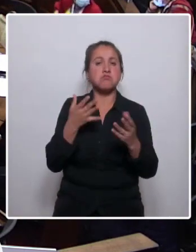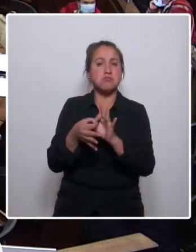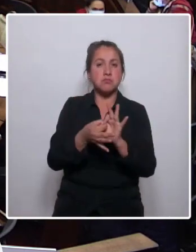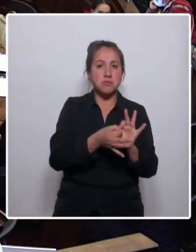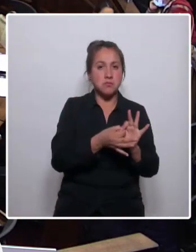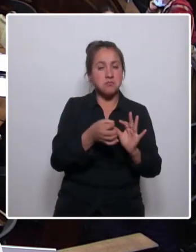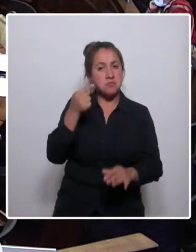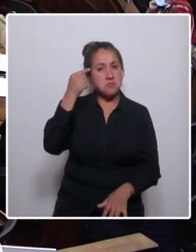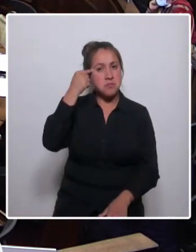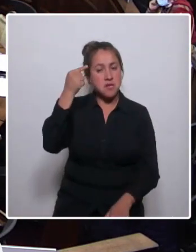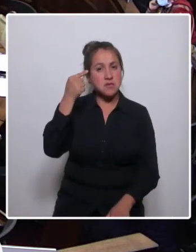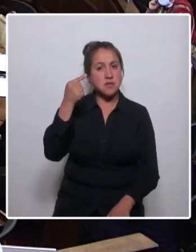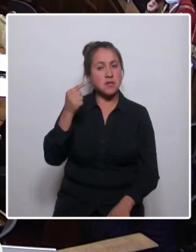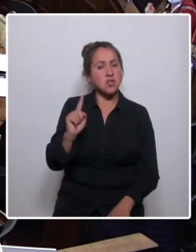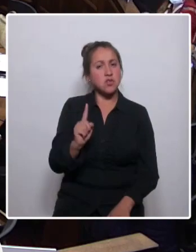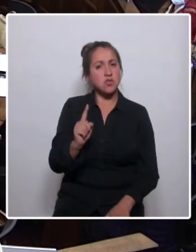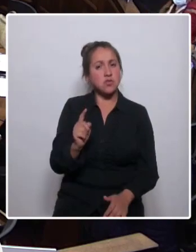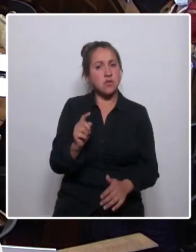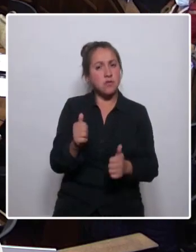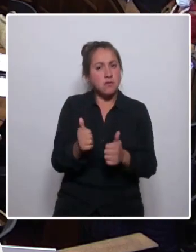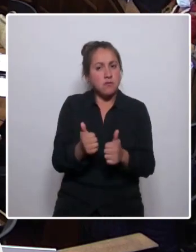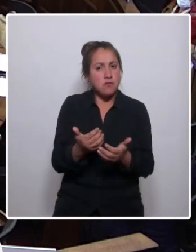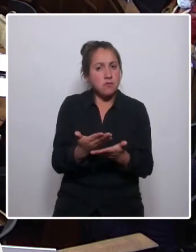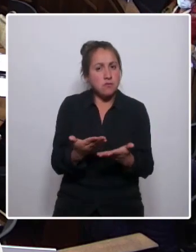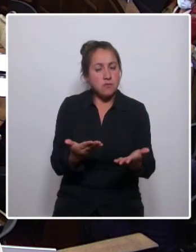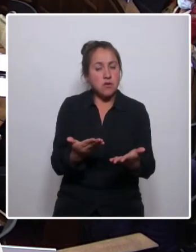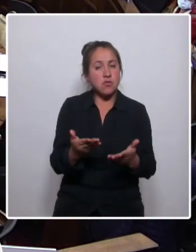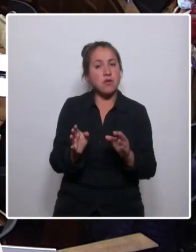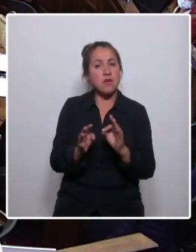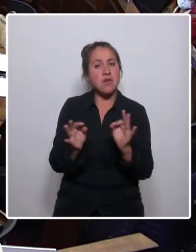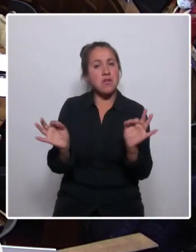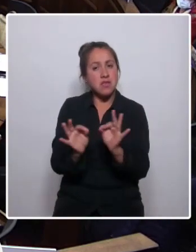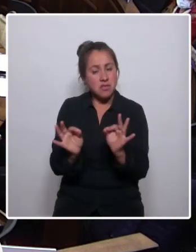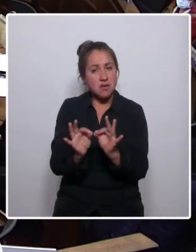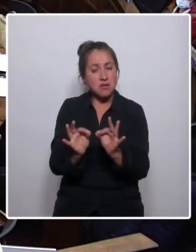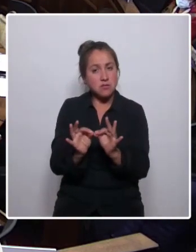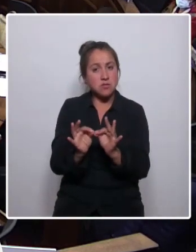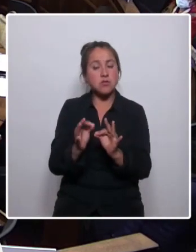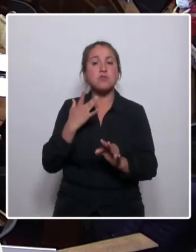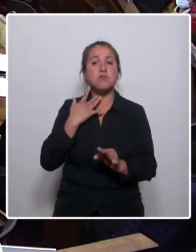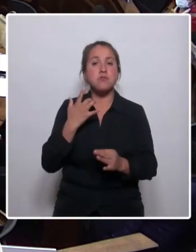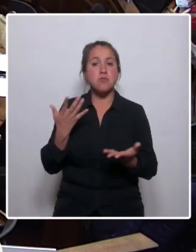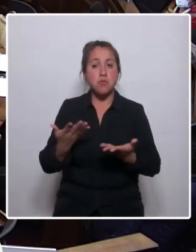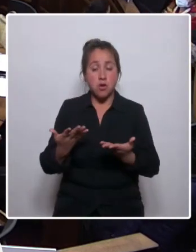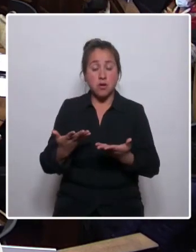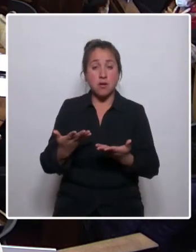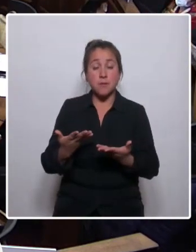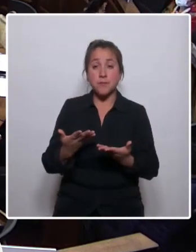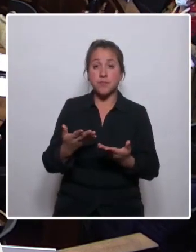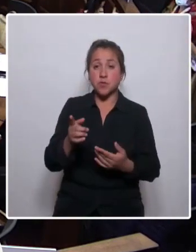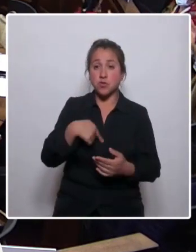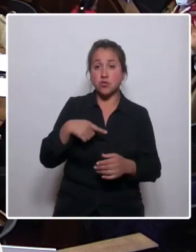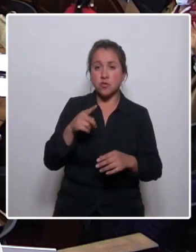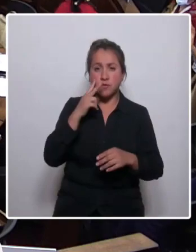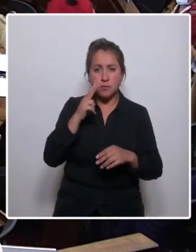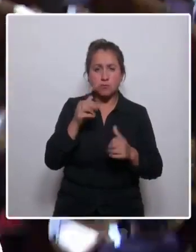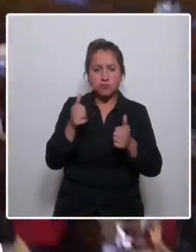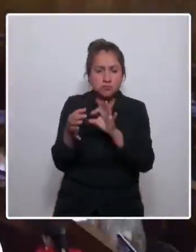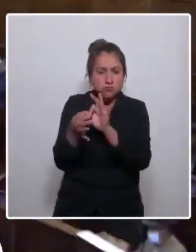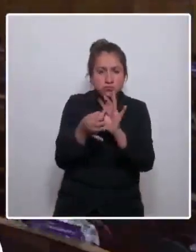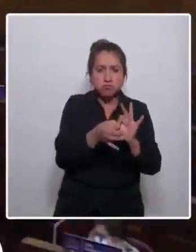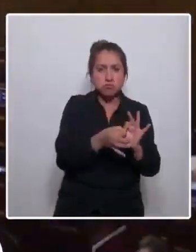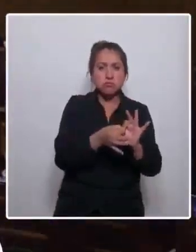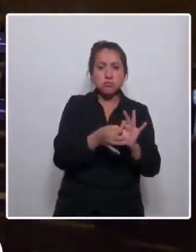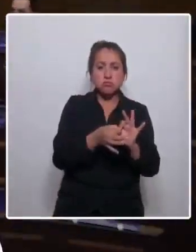se considera no atingente o no pertinente la indicación, dado que creemos que resulta coherente incluso con